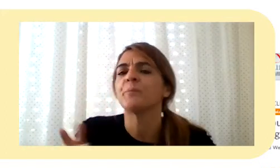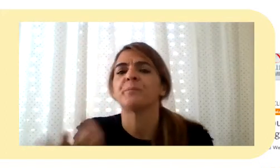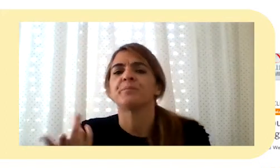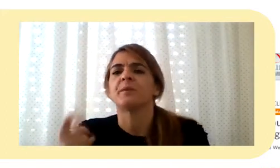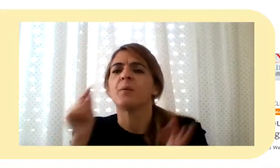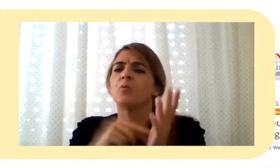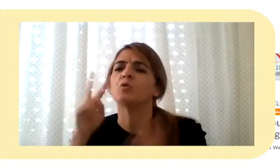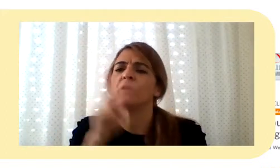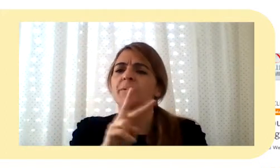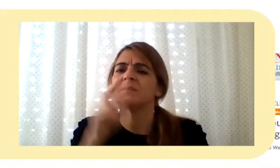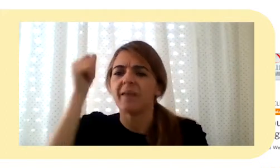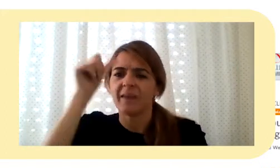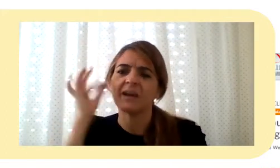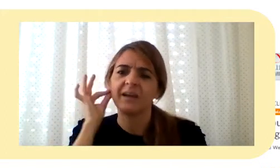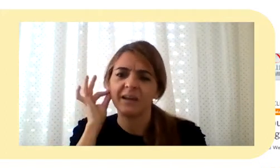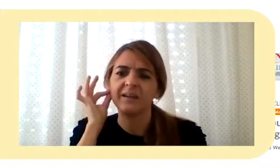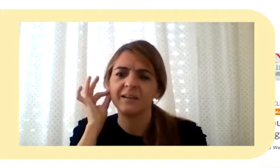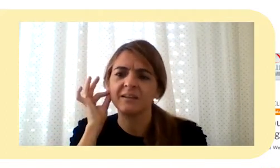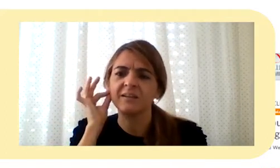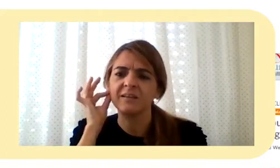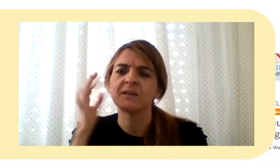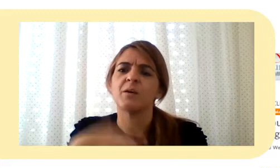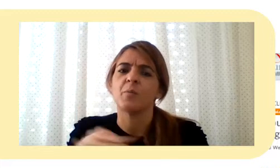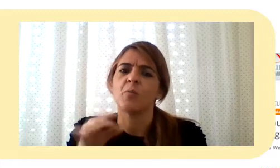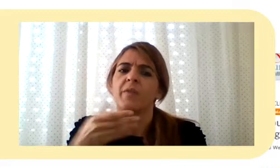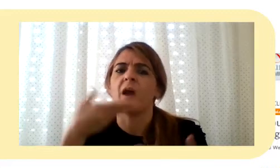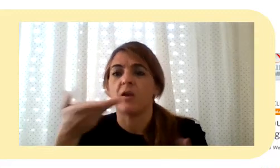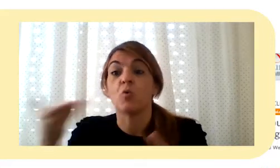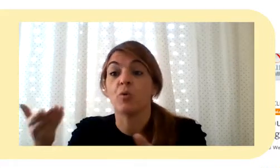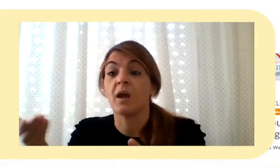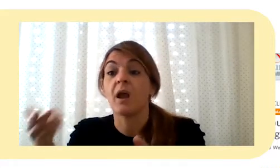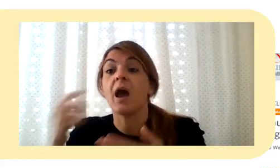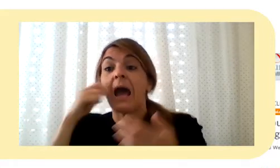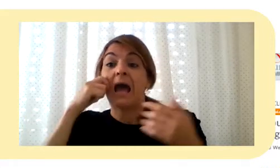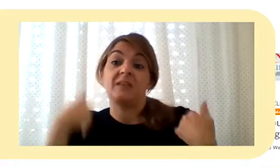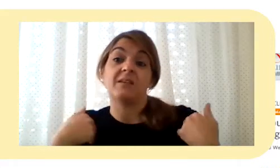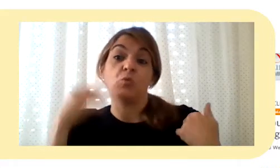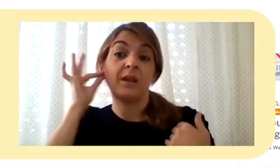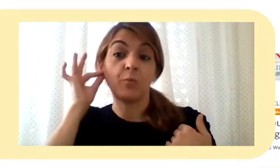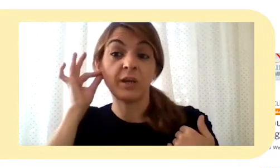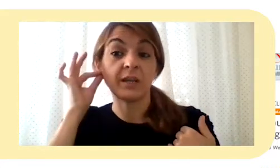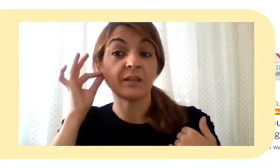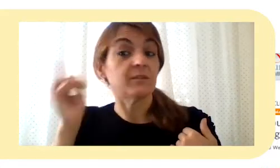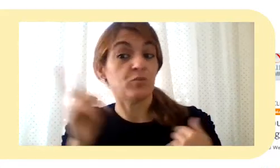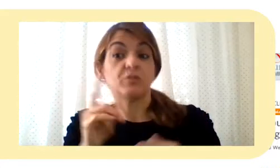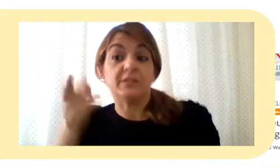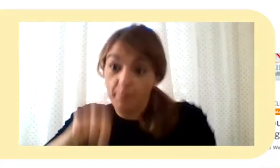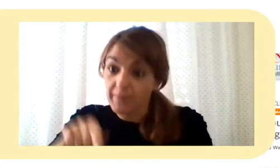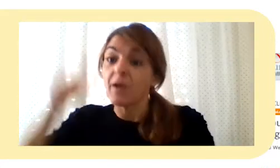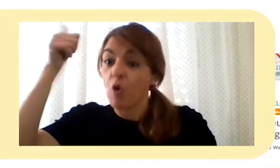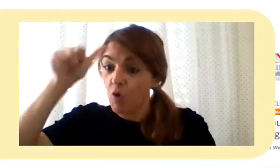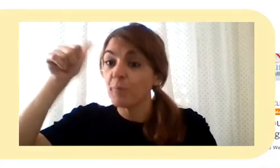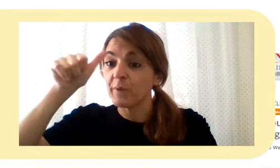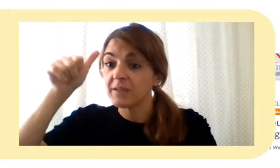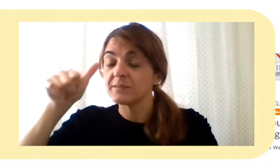género puede ayudar no solamente a la salud de las mujeres, sino también a la salud de los hombres, ¿vale? Y un poco la conclusión